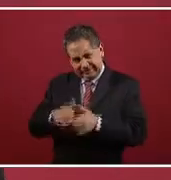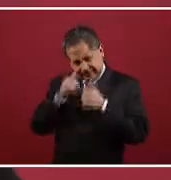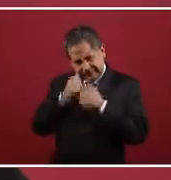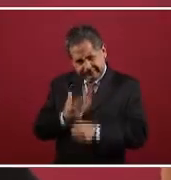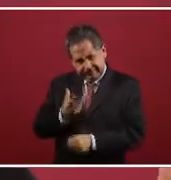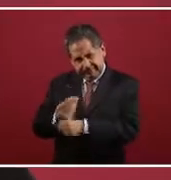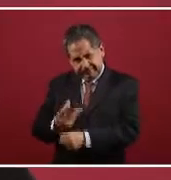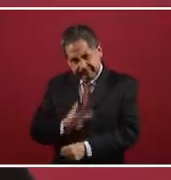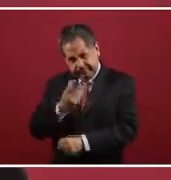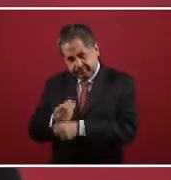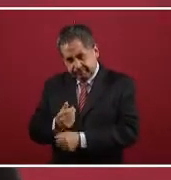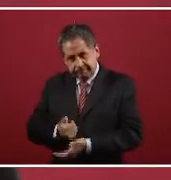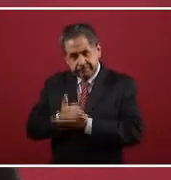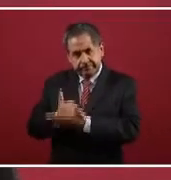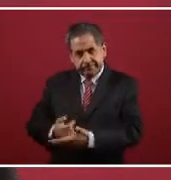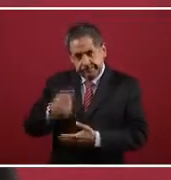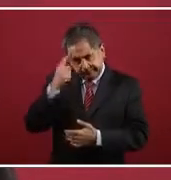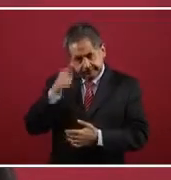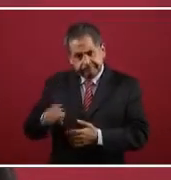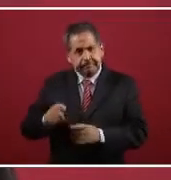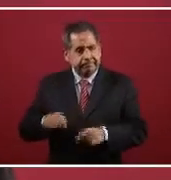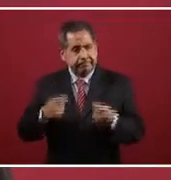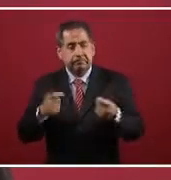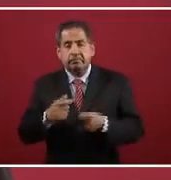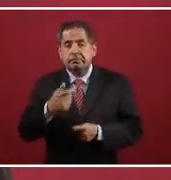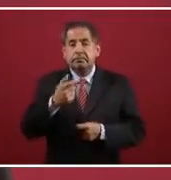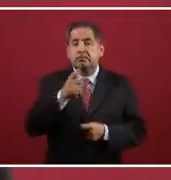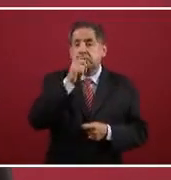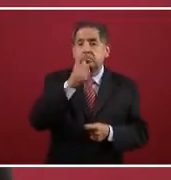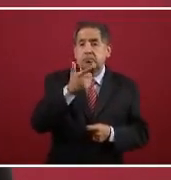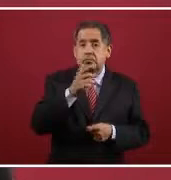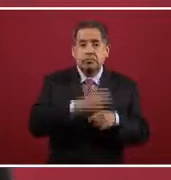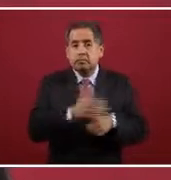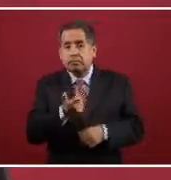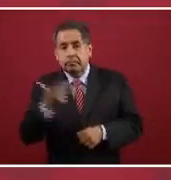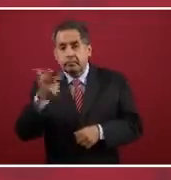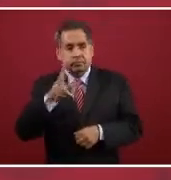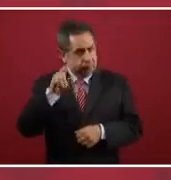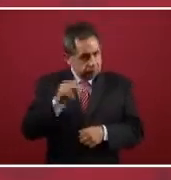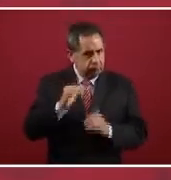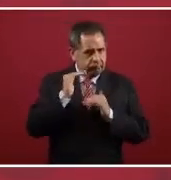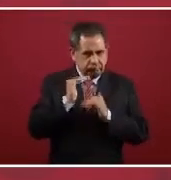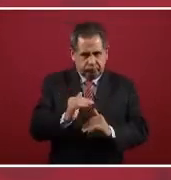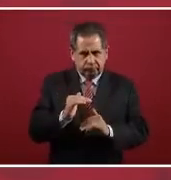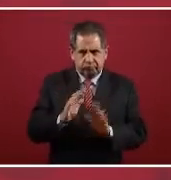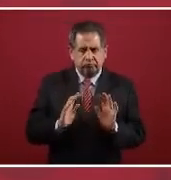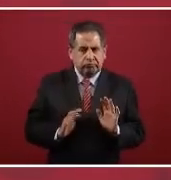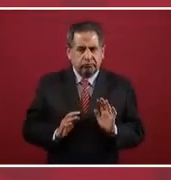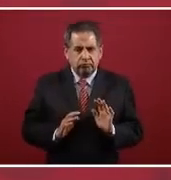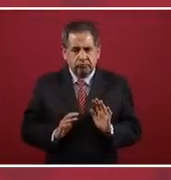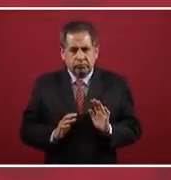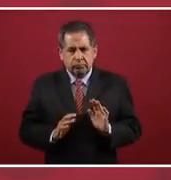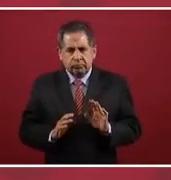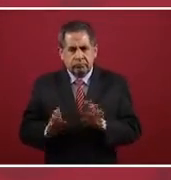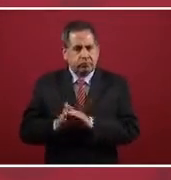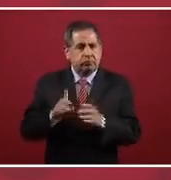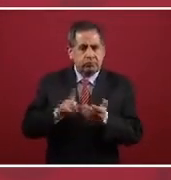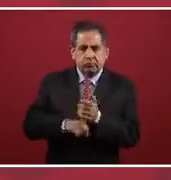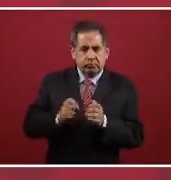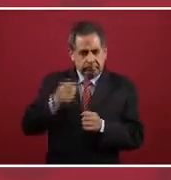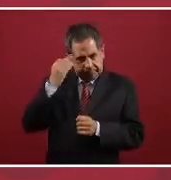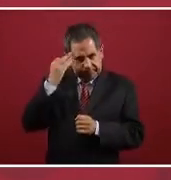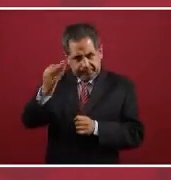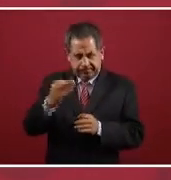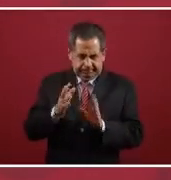para garantizar que no aumente en un primer momento, en una primera